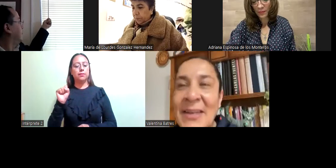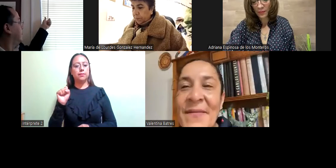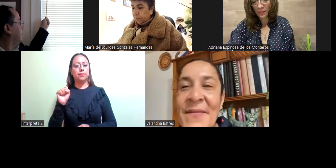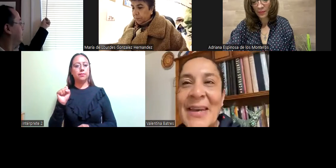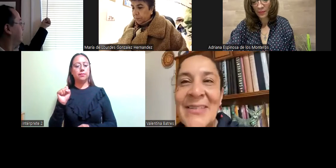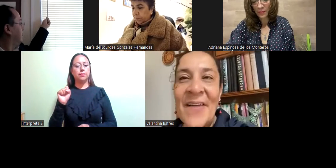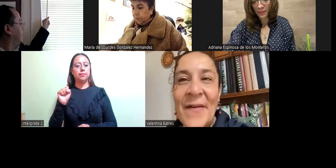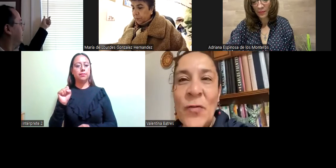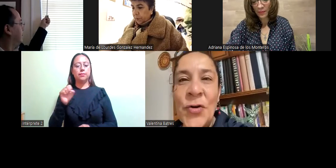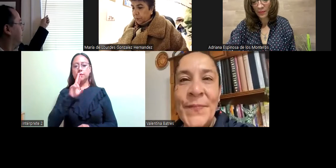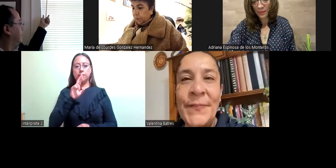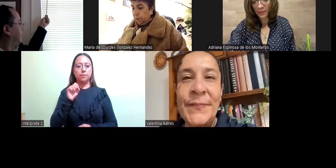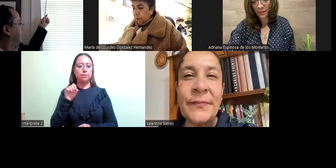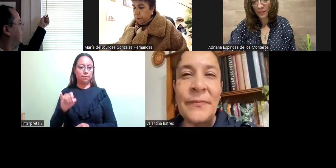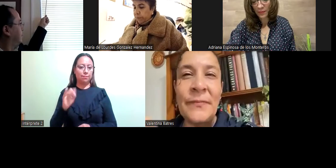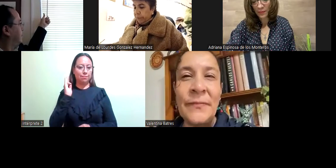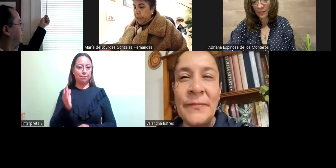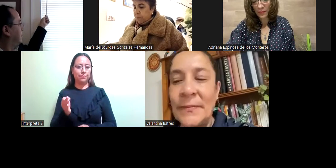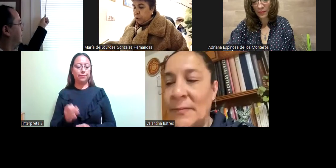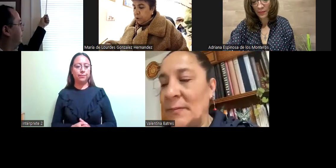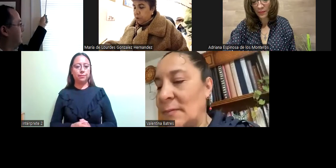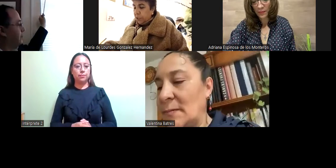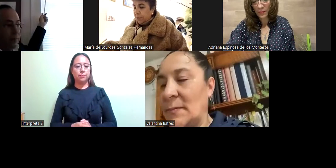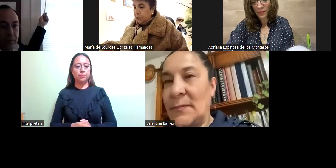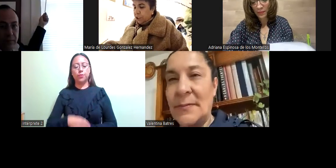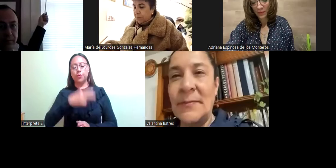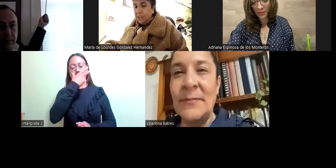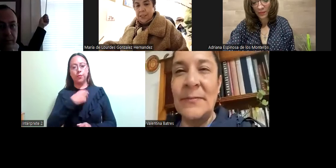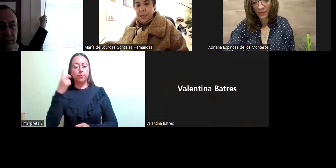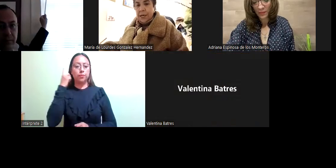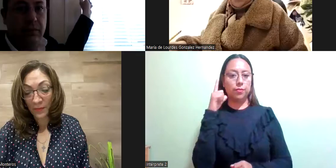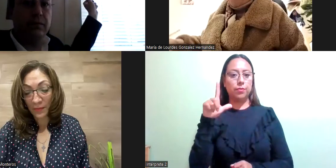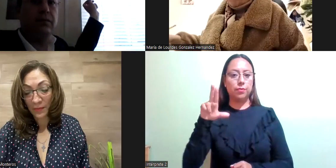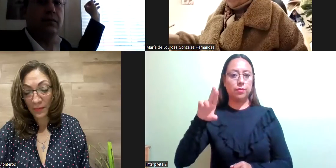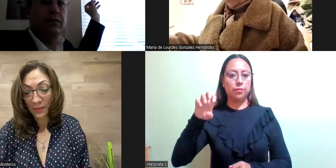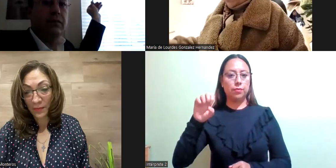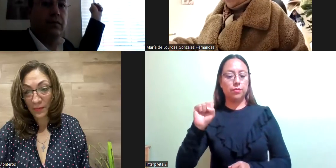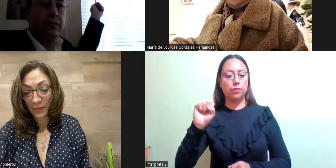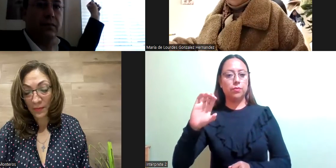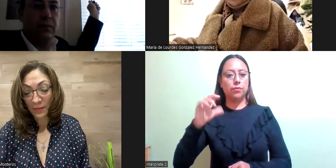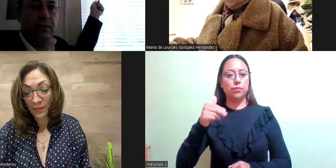Valentina Batres, a favor. Diputado Luis Alberto Chávez García.